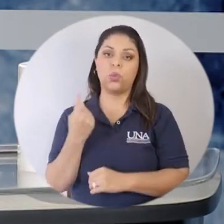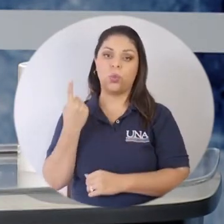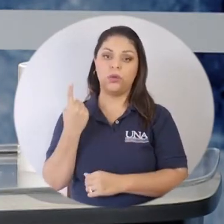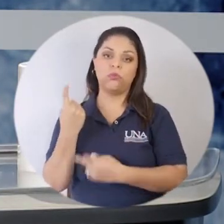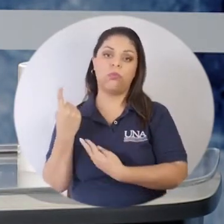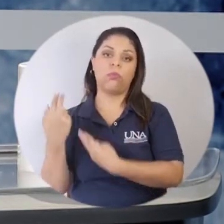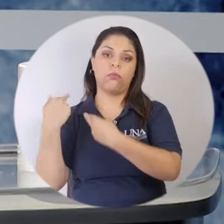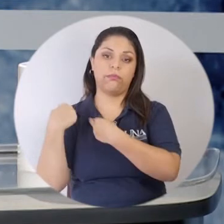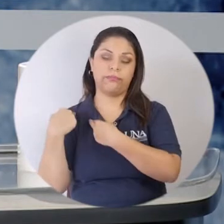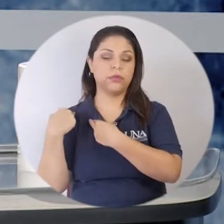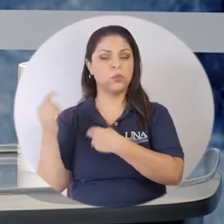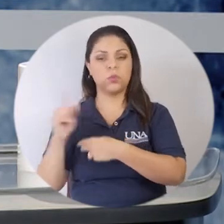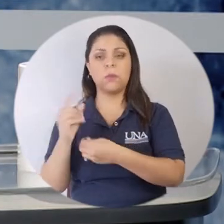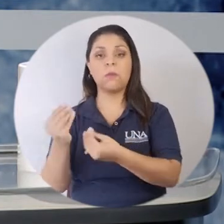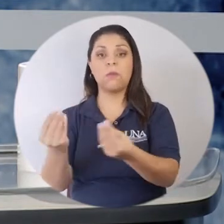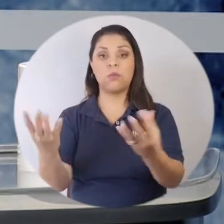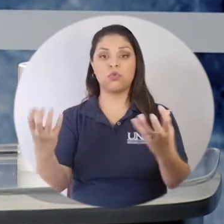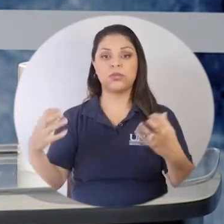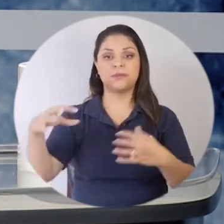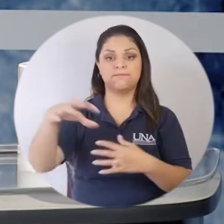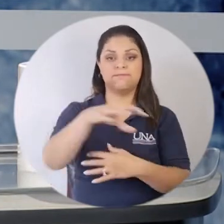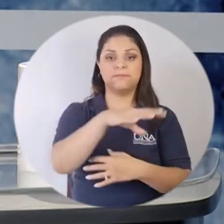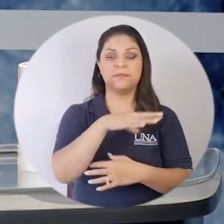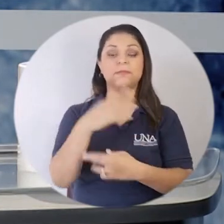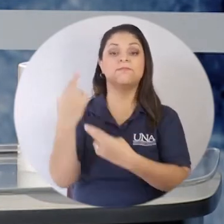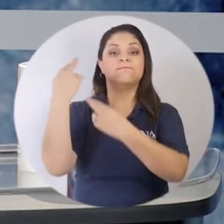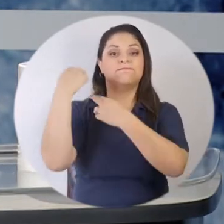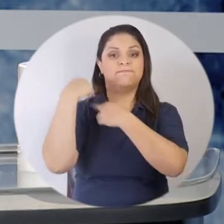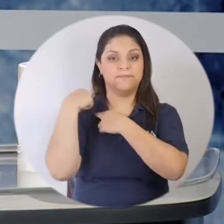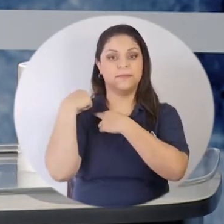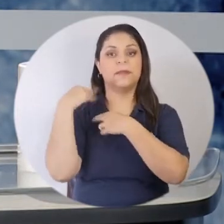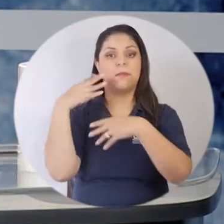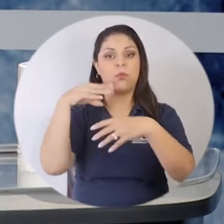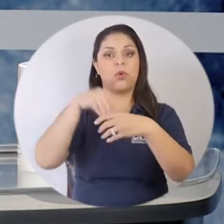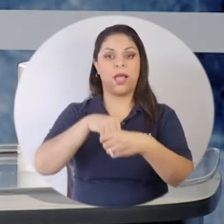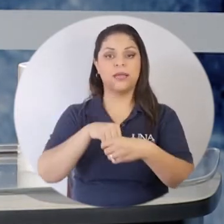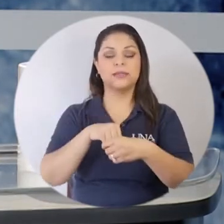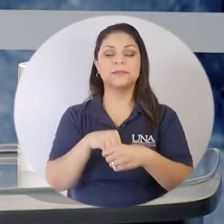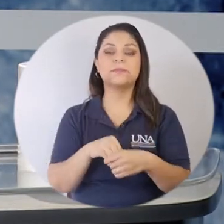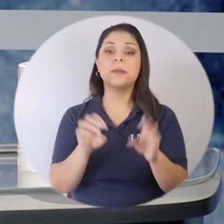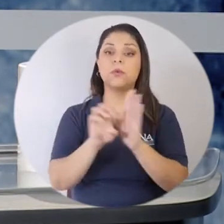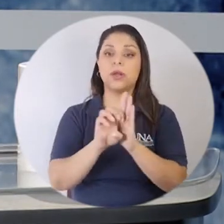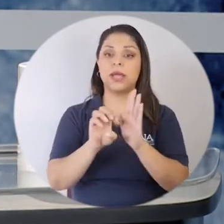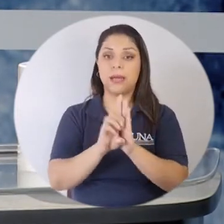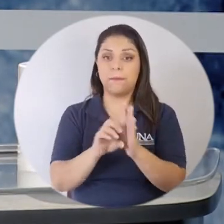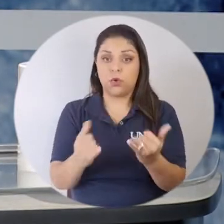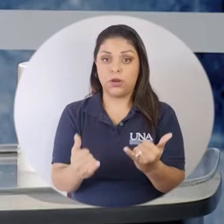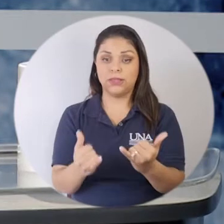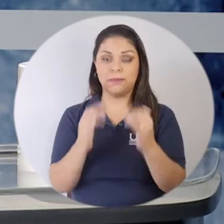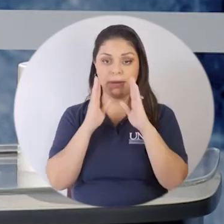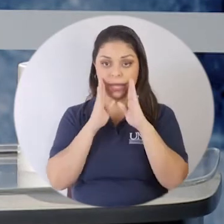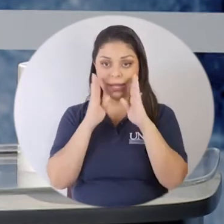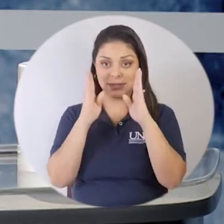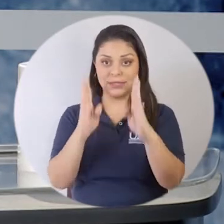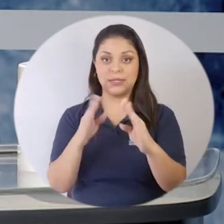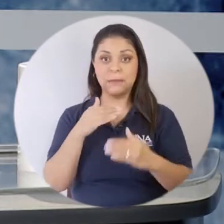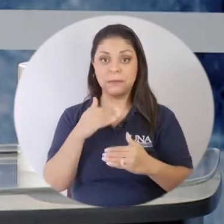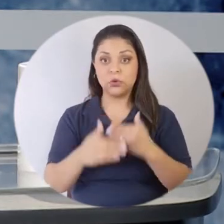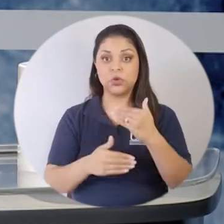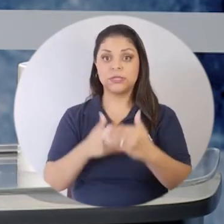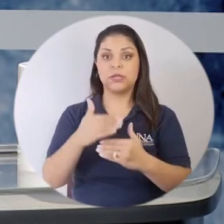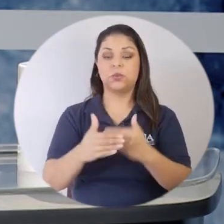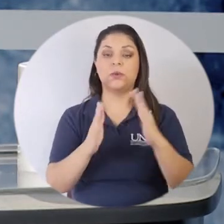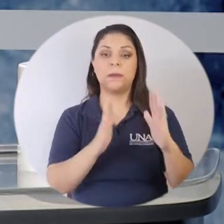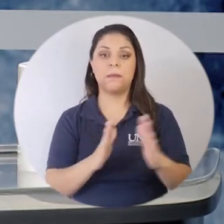única instancia lo responsable. Hay muchas instancias involucradas en esto y, por ejemplo, ahorita para atender esos